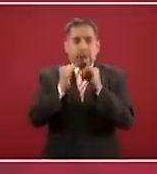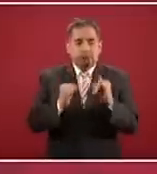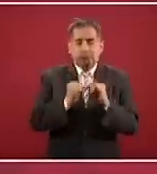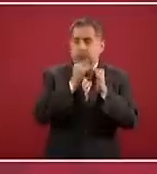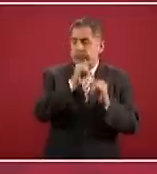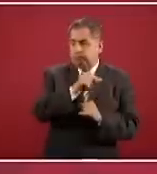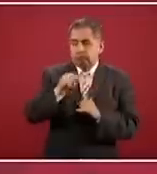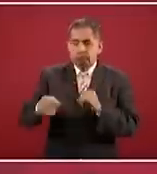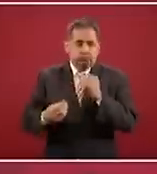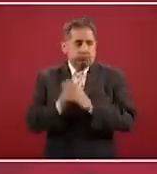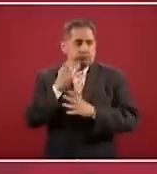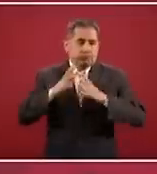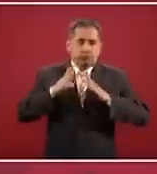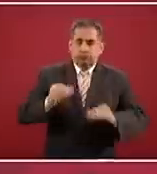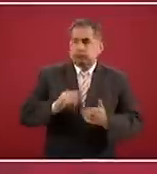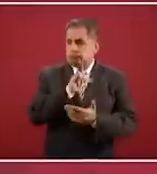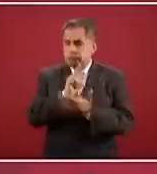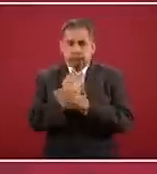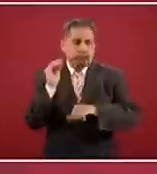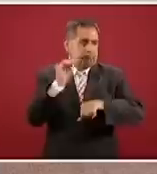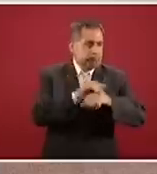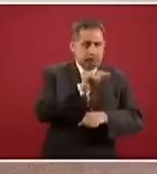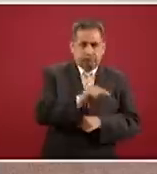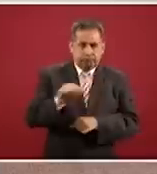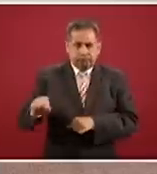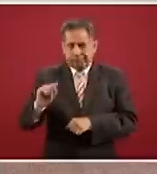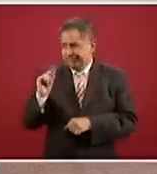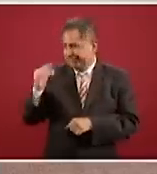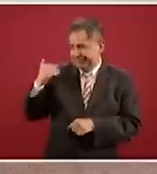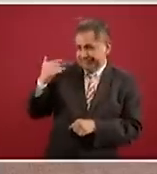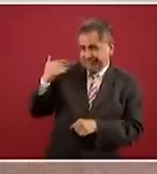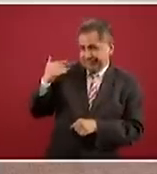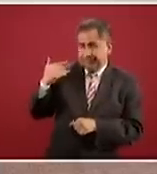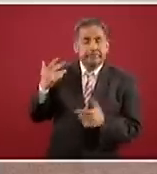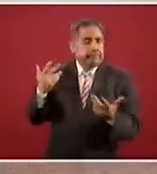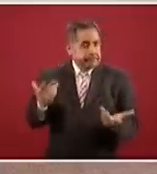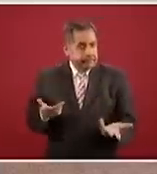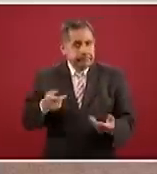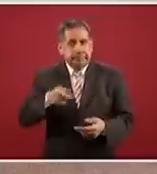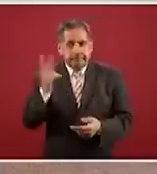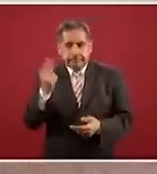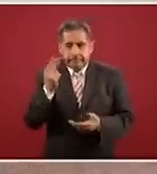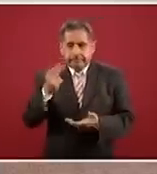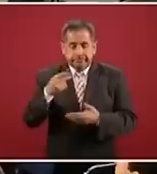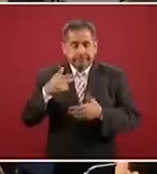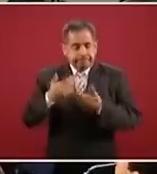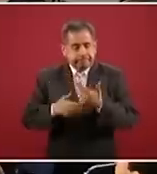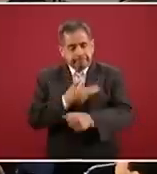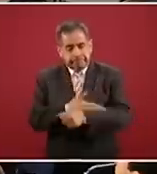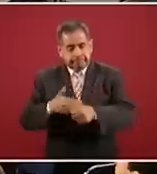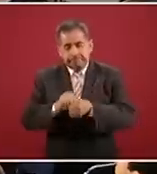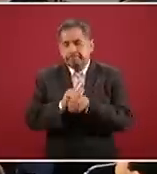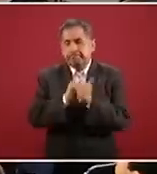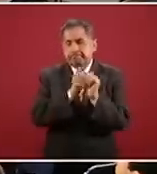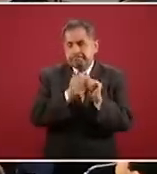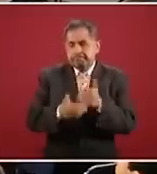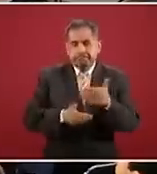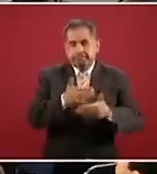combatir eficazmente la inseguridad. Pero esas instituciones requieren de un proceso de